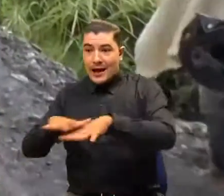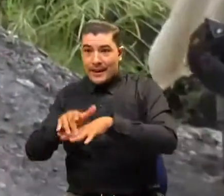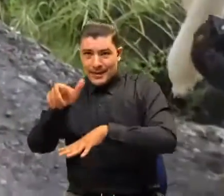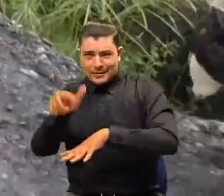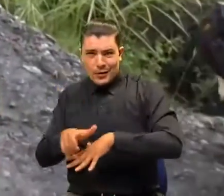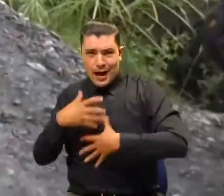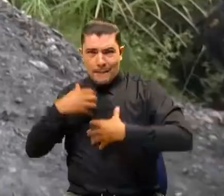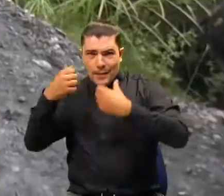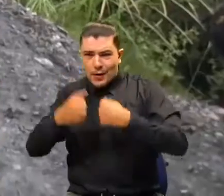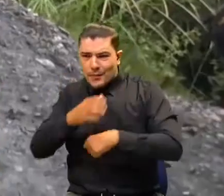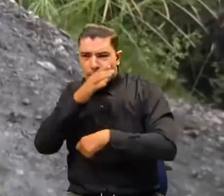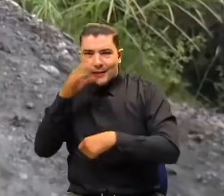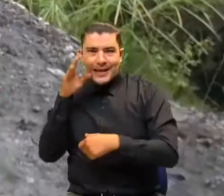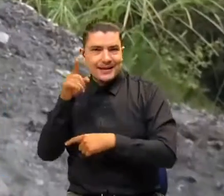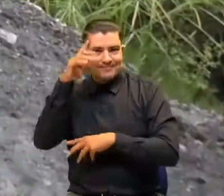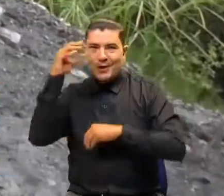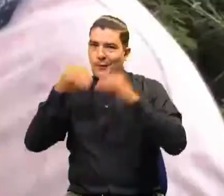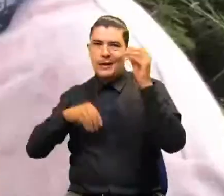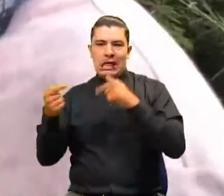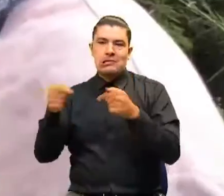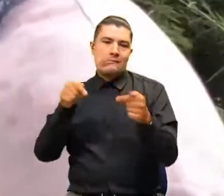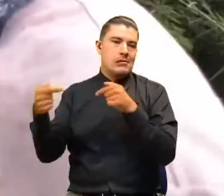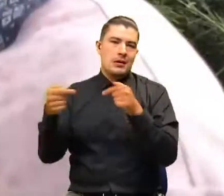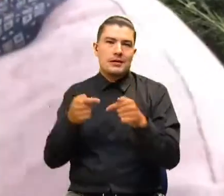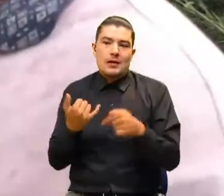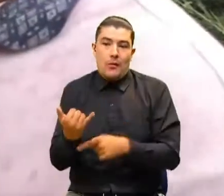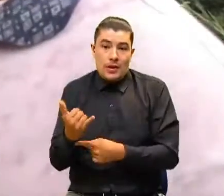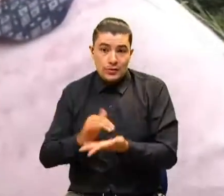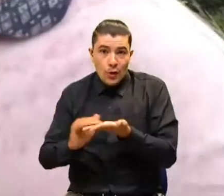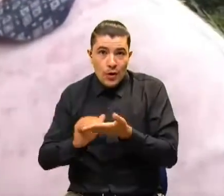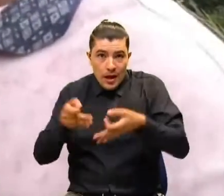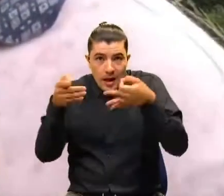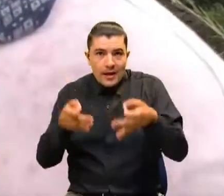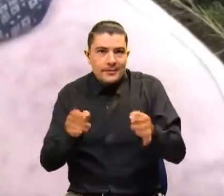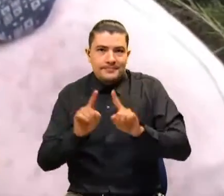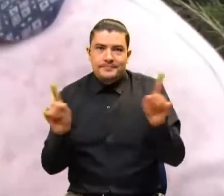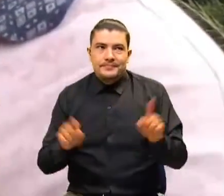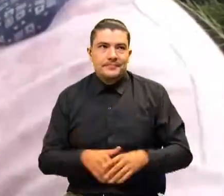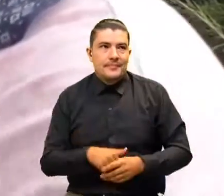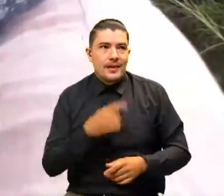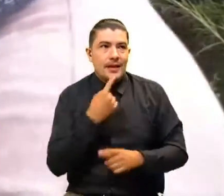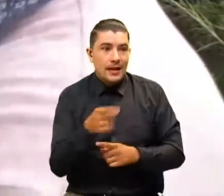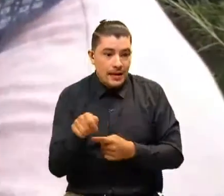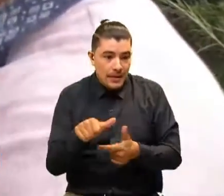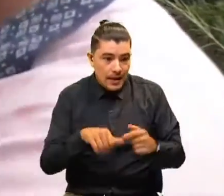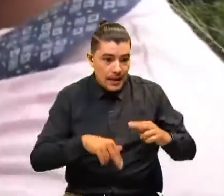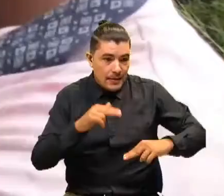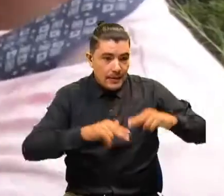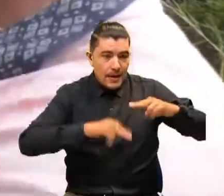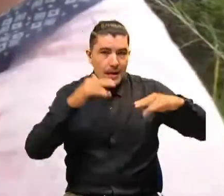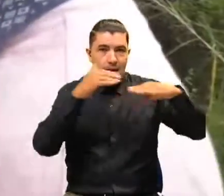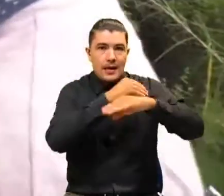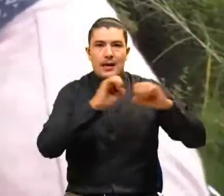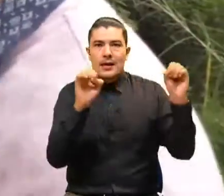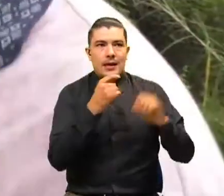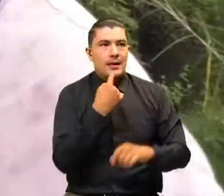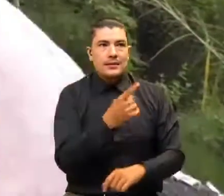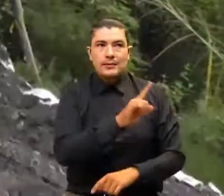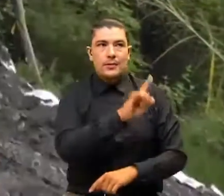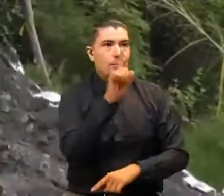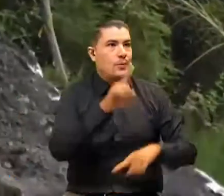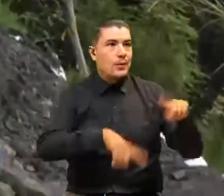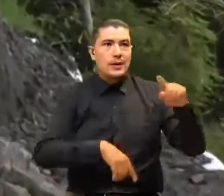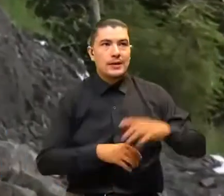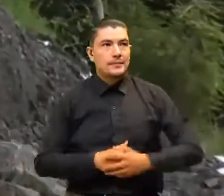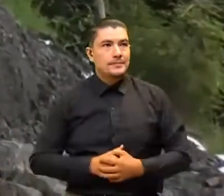de esta situación la principal problemática es que no se puede intervenir más arriba de donde está la cerca no se